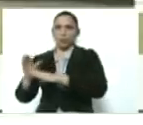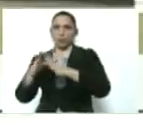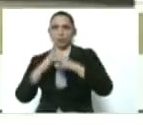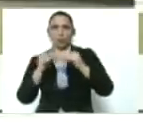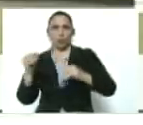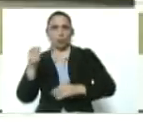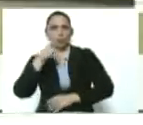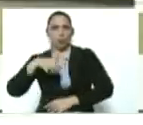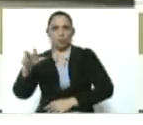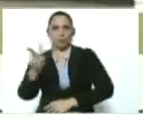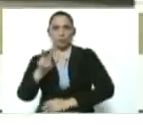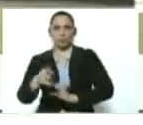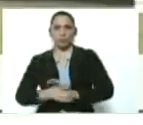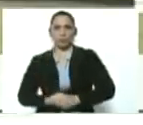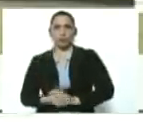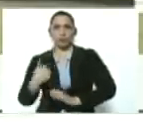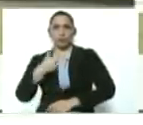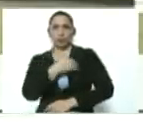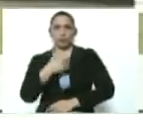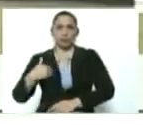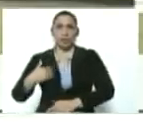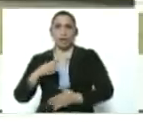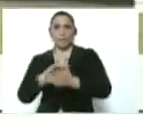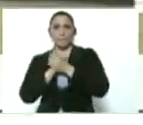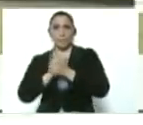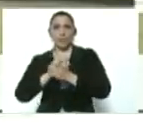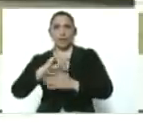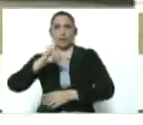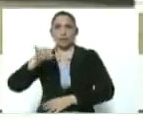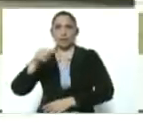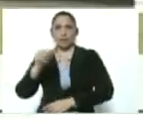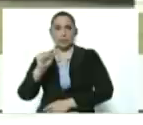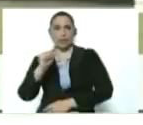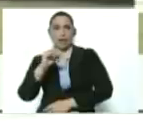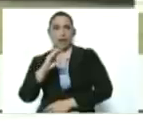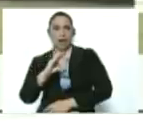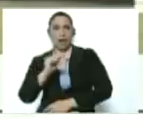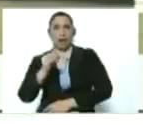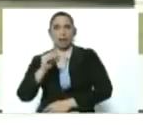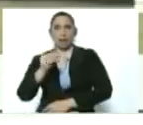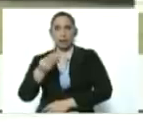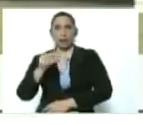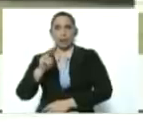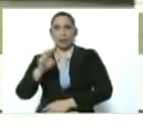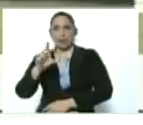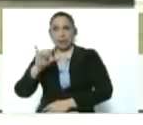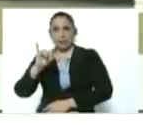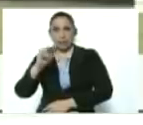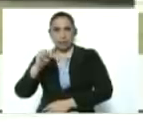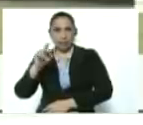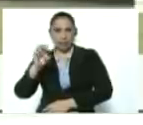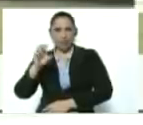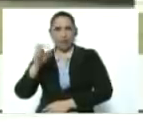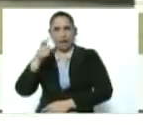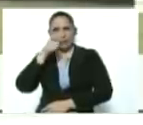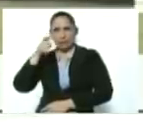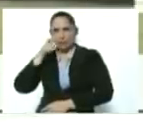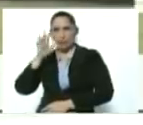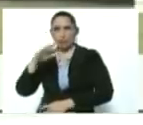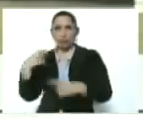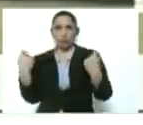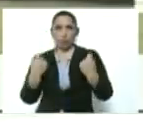y todas las venezolanas yo quisiera que la compañera jacqueline faría bueno que le ha hecho el seguimiento estas cinco jornadas especiales